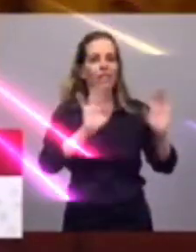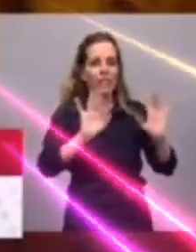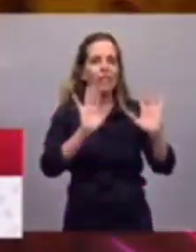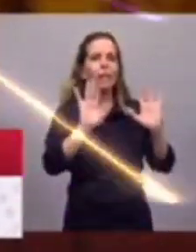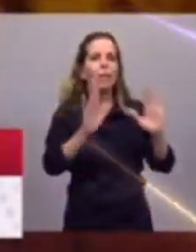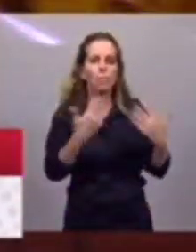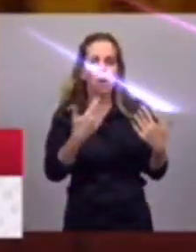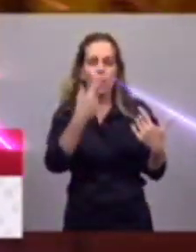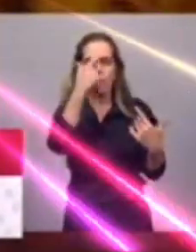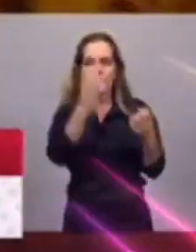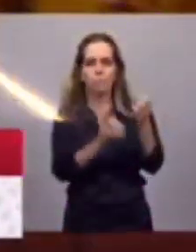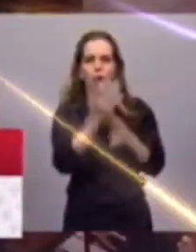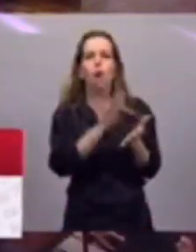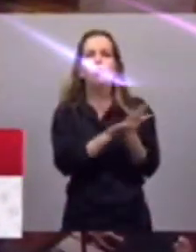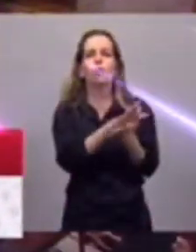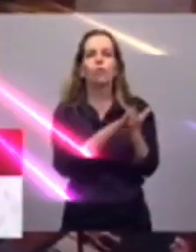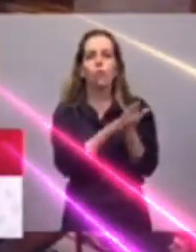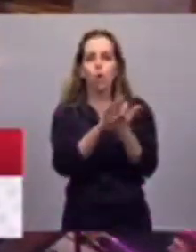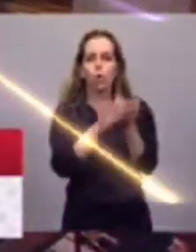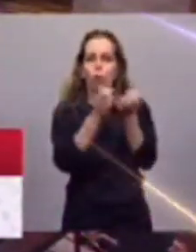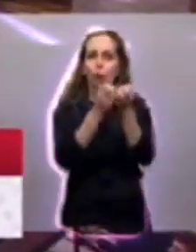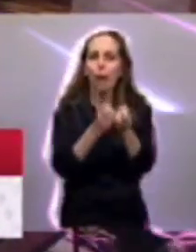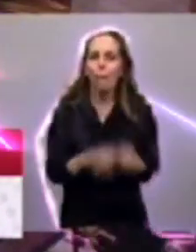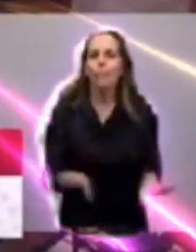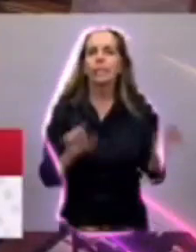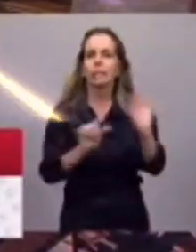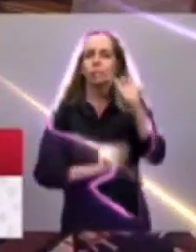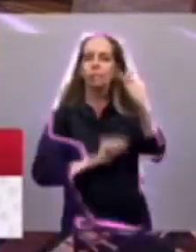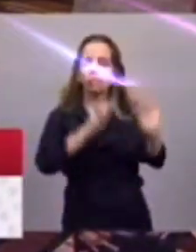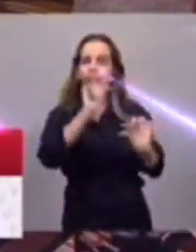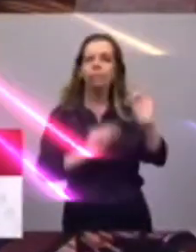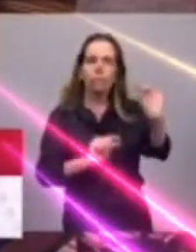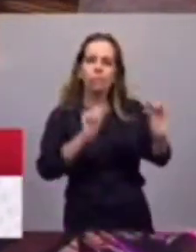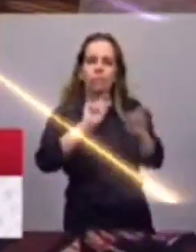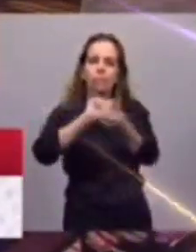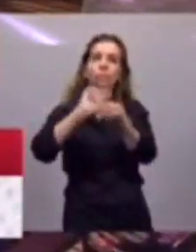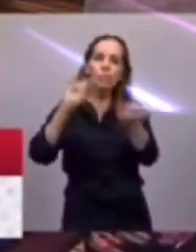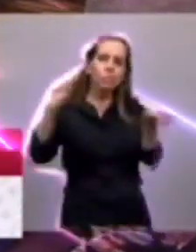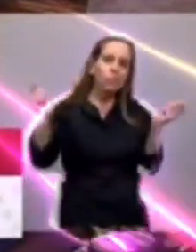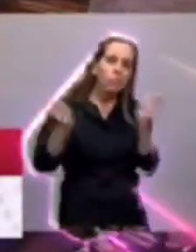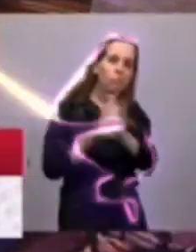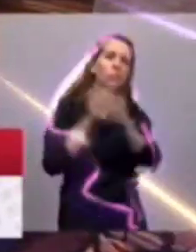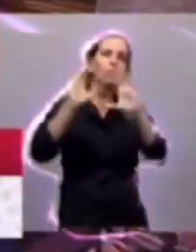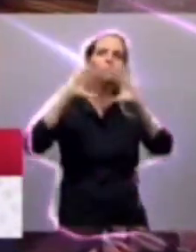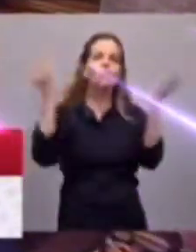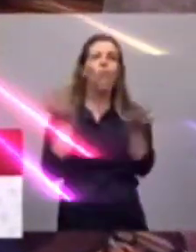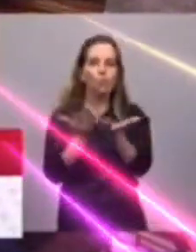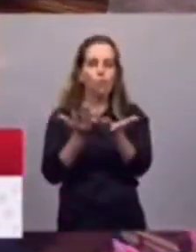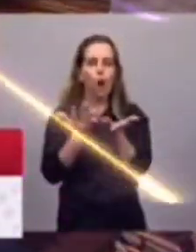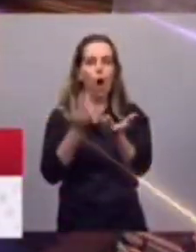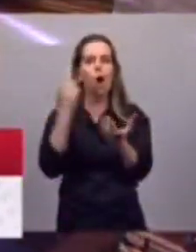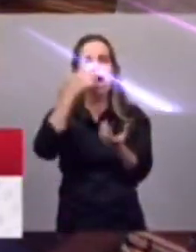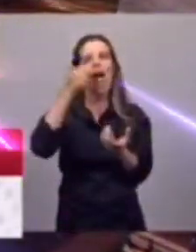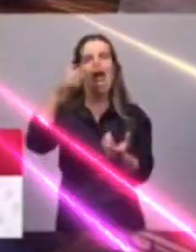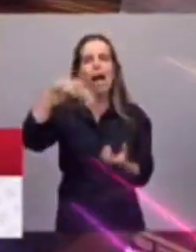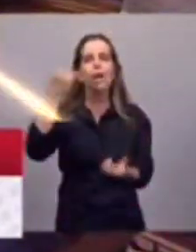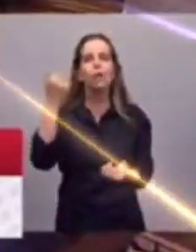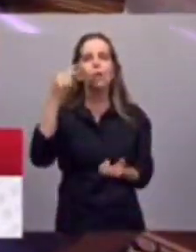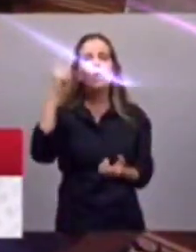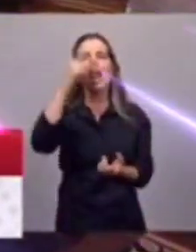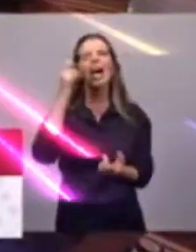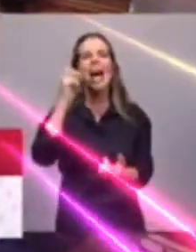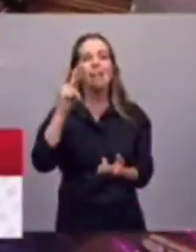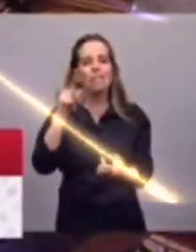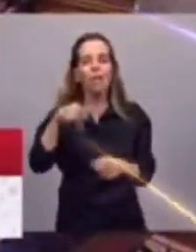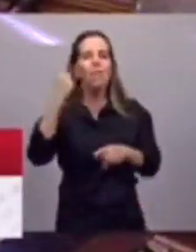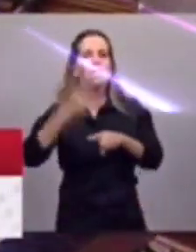luz y empezar a iluminar el mundo. Hanukkah es la fiesta en donde Dios